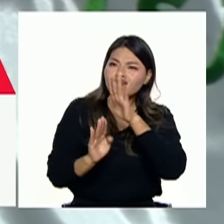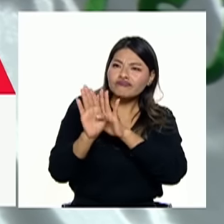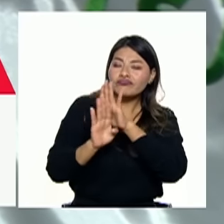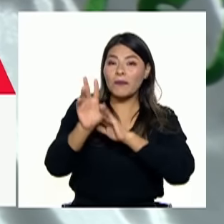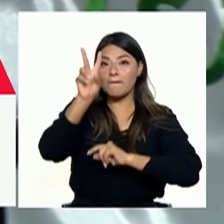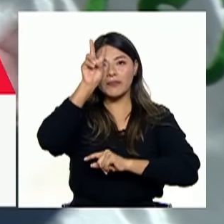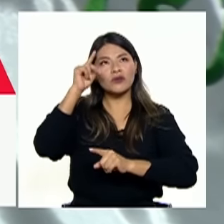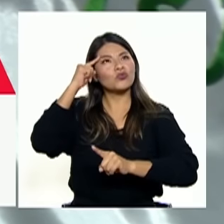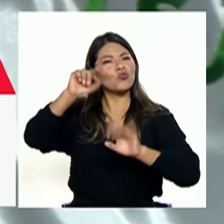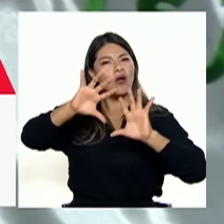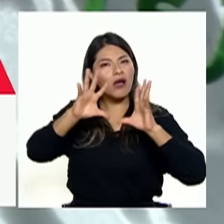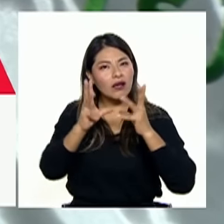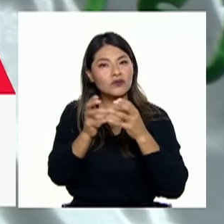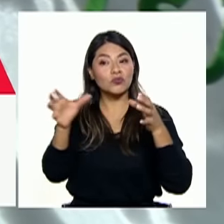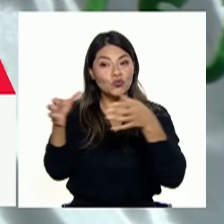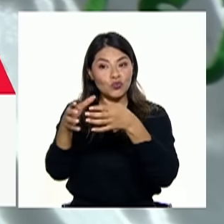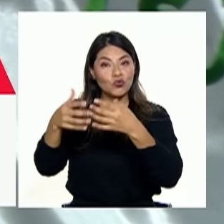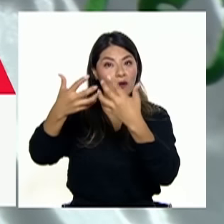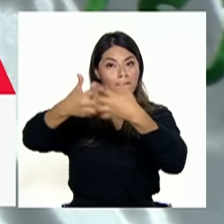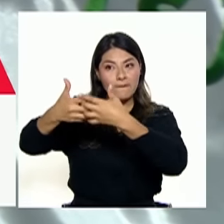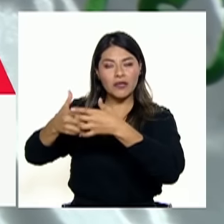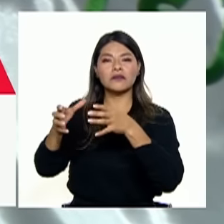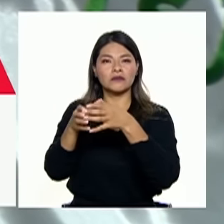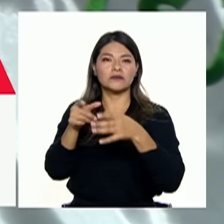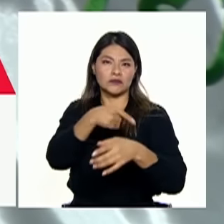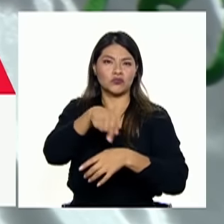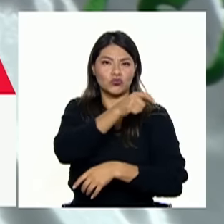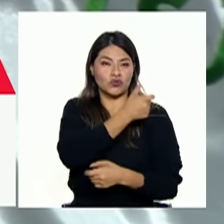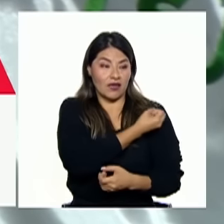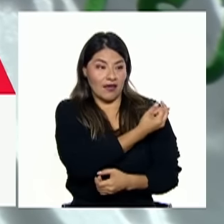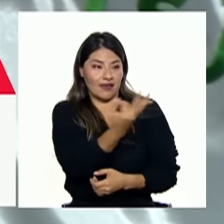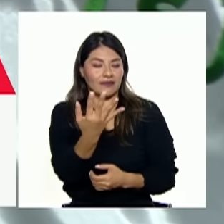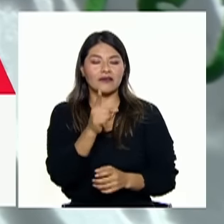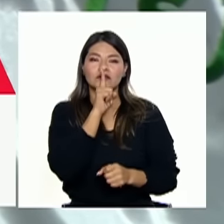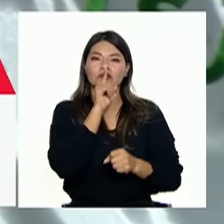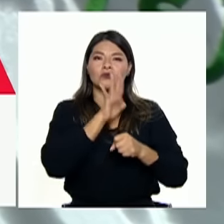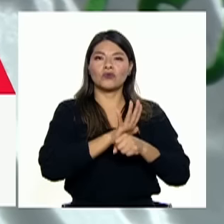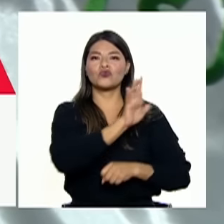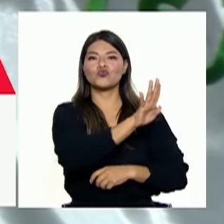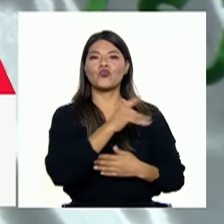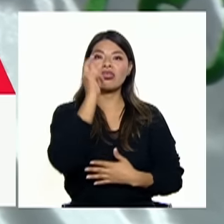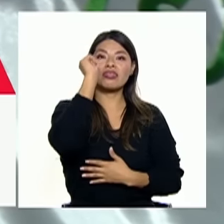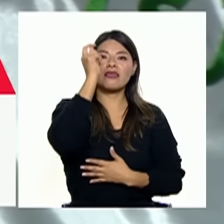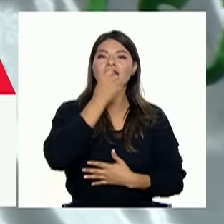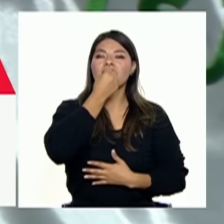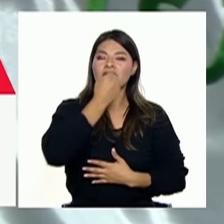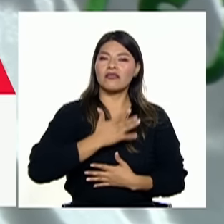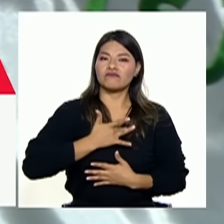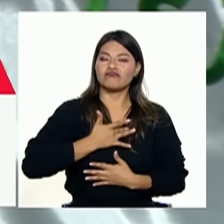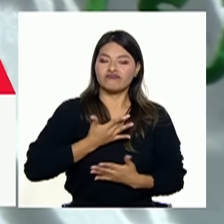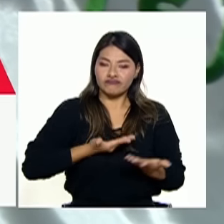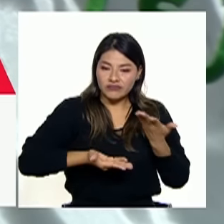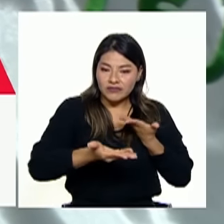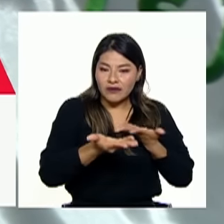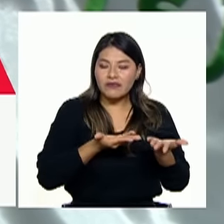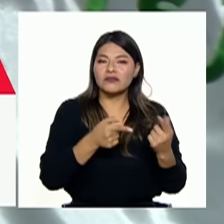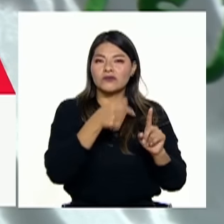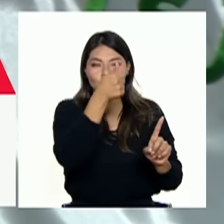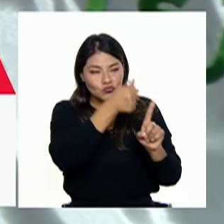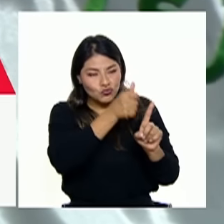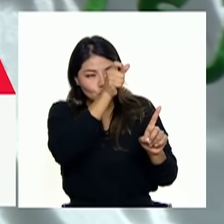y de la institución. Su compromiso con esta virtud es un testimonio de su verdadera vocación de servicio y